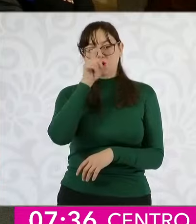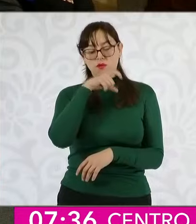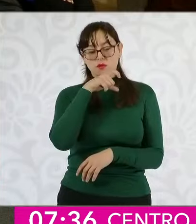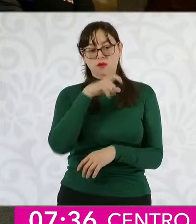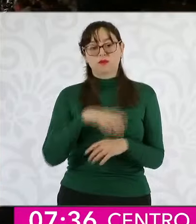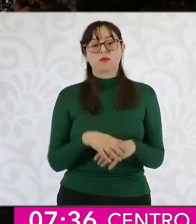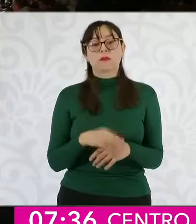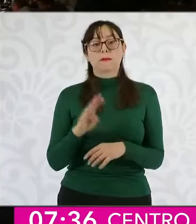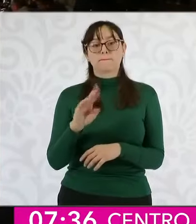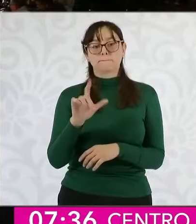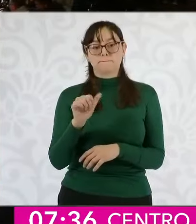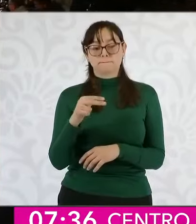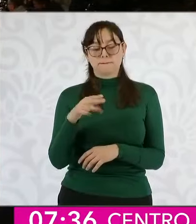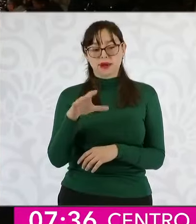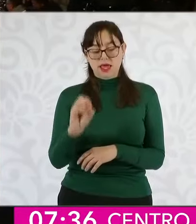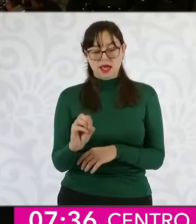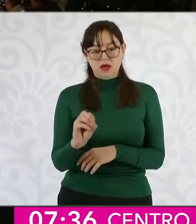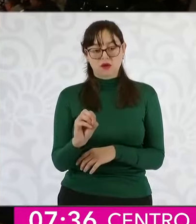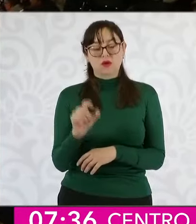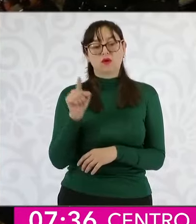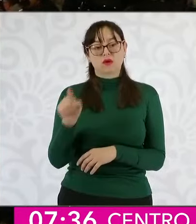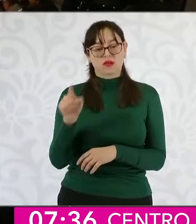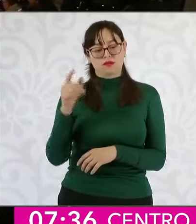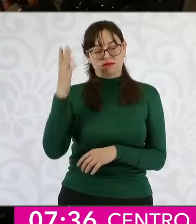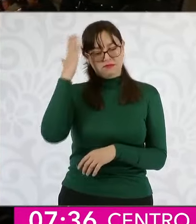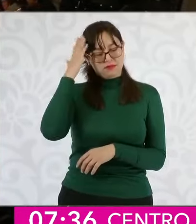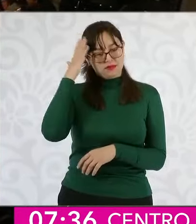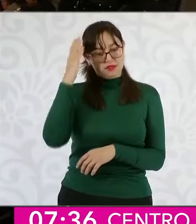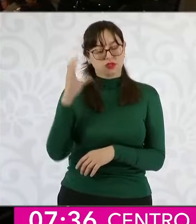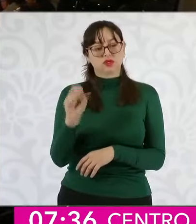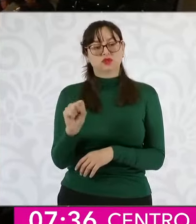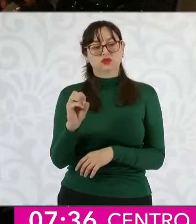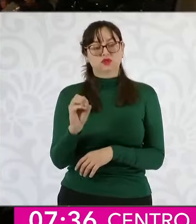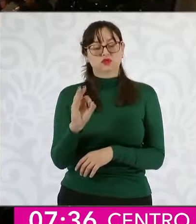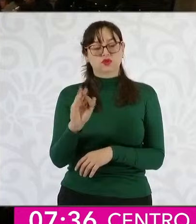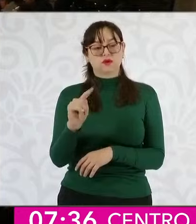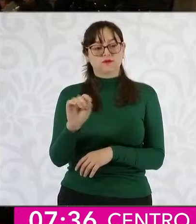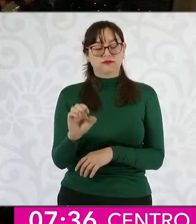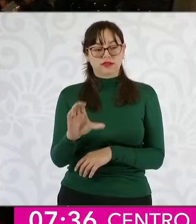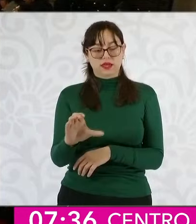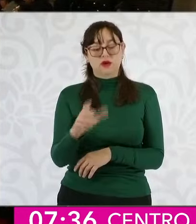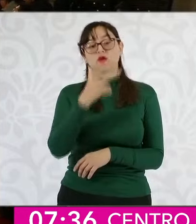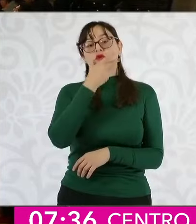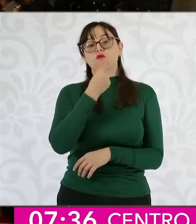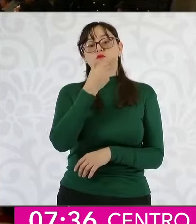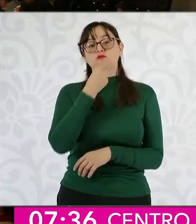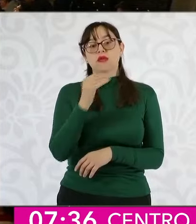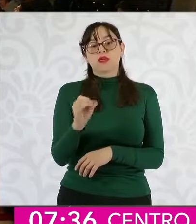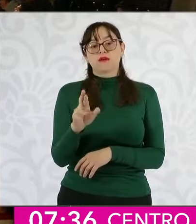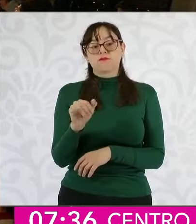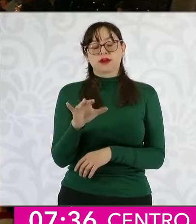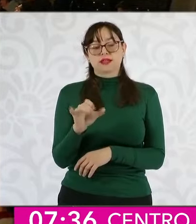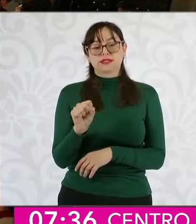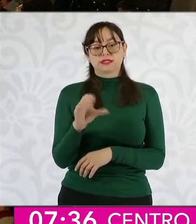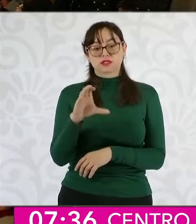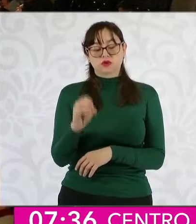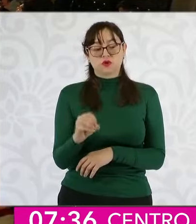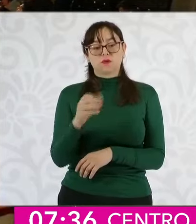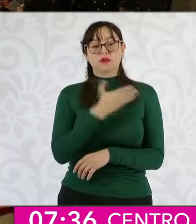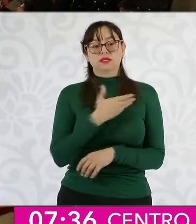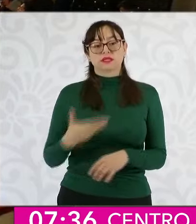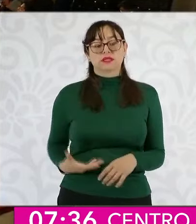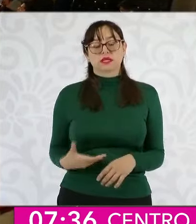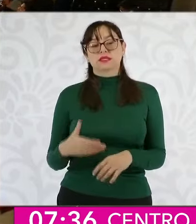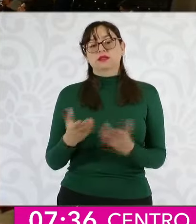Vega, CEO de Softec. Francisco Cervantes Díaz, presidente del Consejo Coordinador Empresarial,